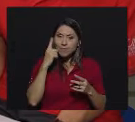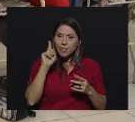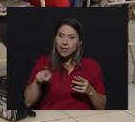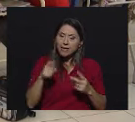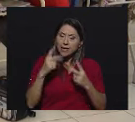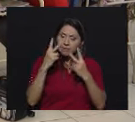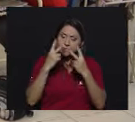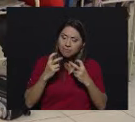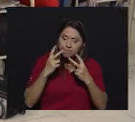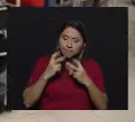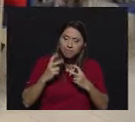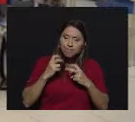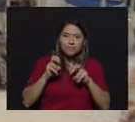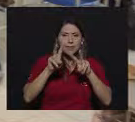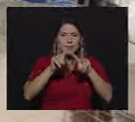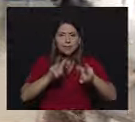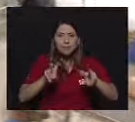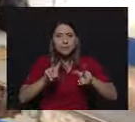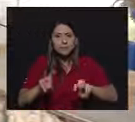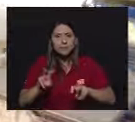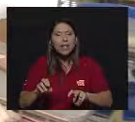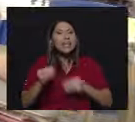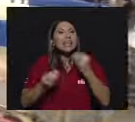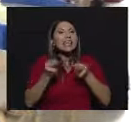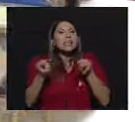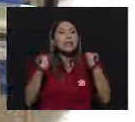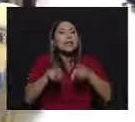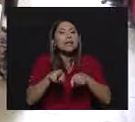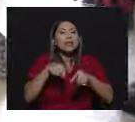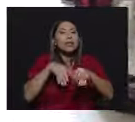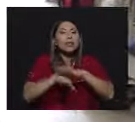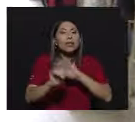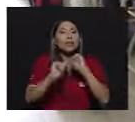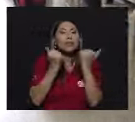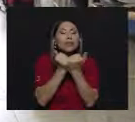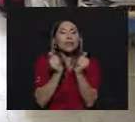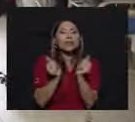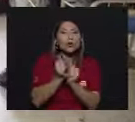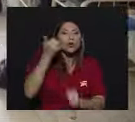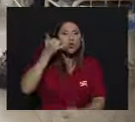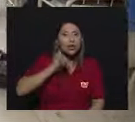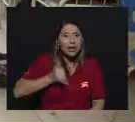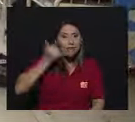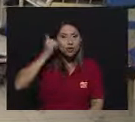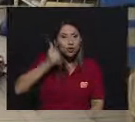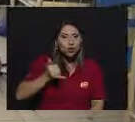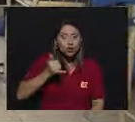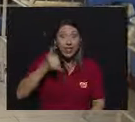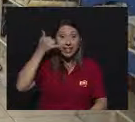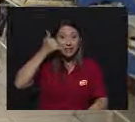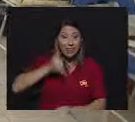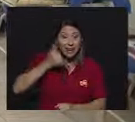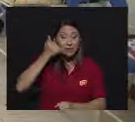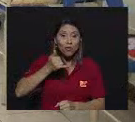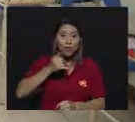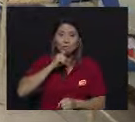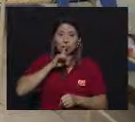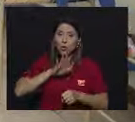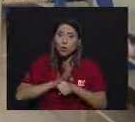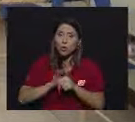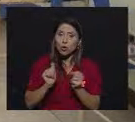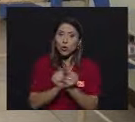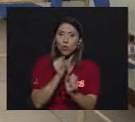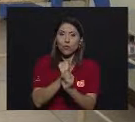una revisión. ¿Qué está pasando en las aulas con los teléfonos? ¿Está cumpliendo el teléfono una